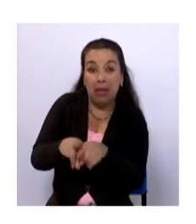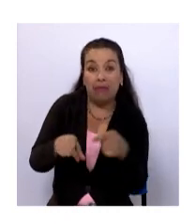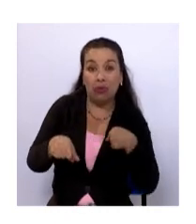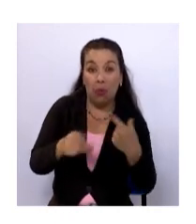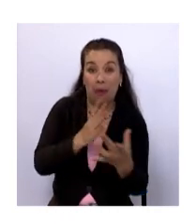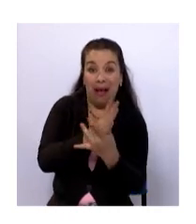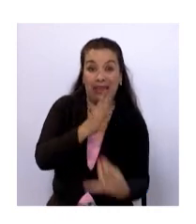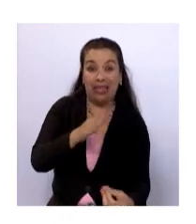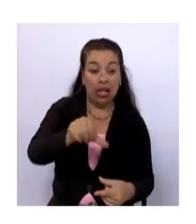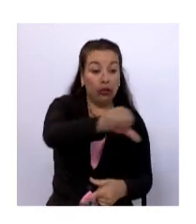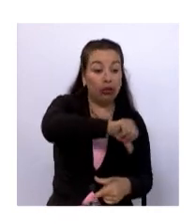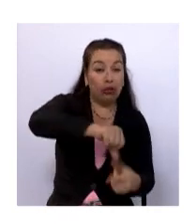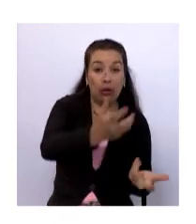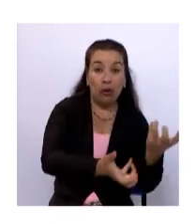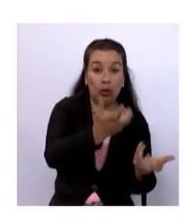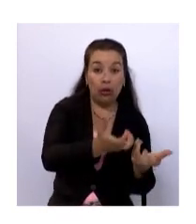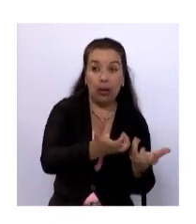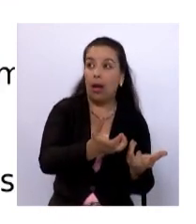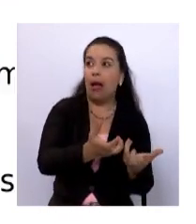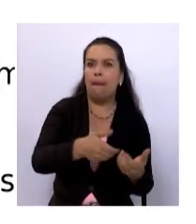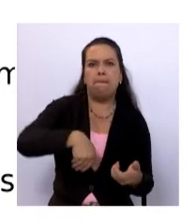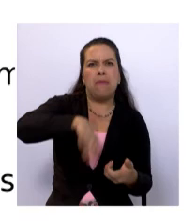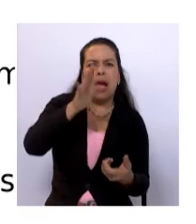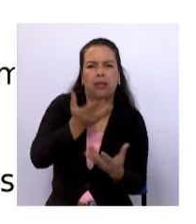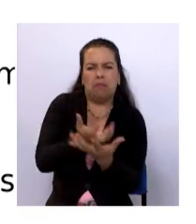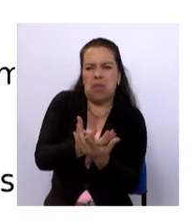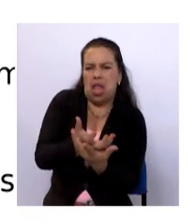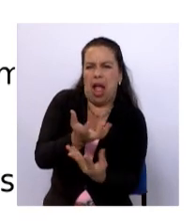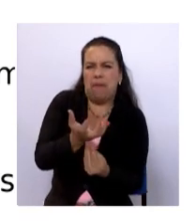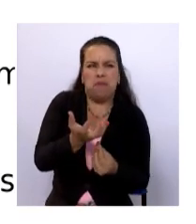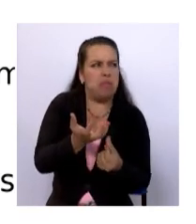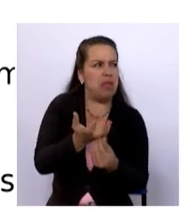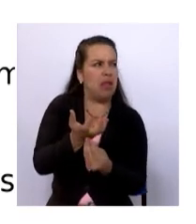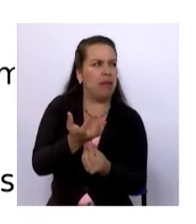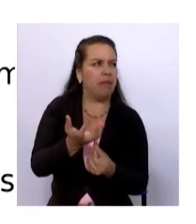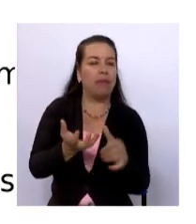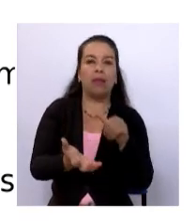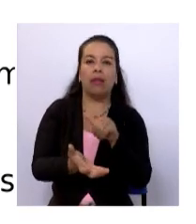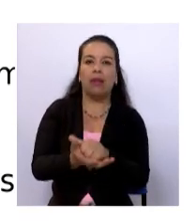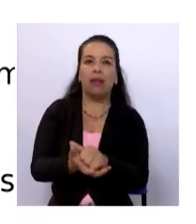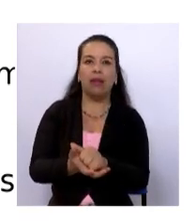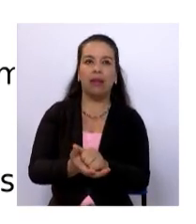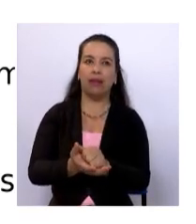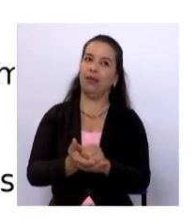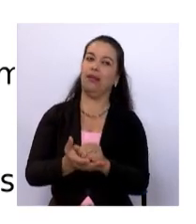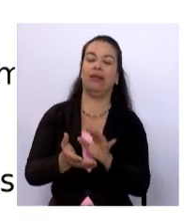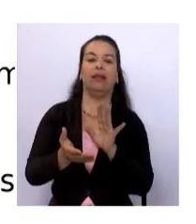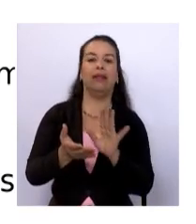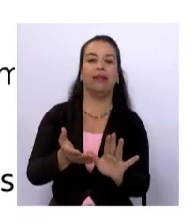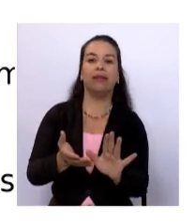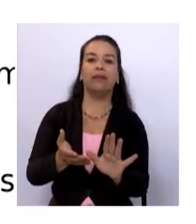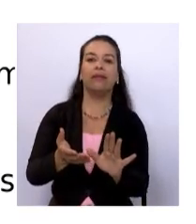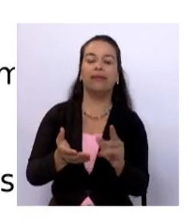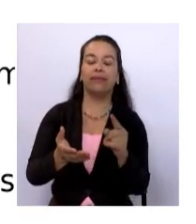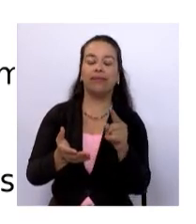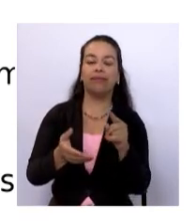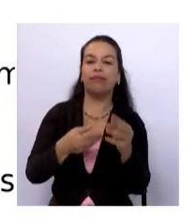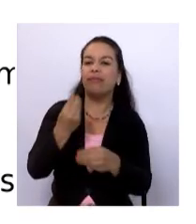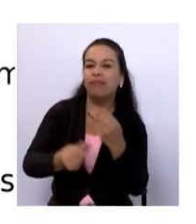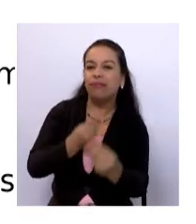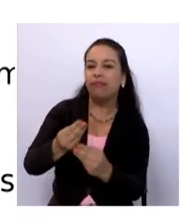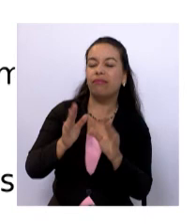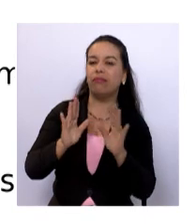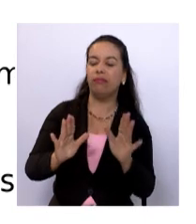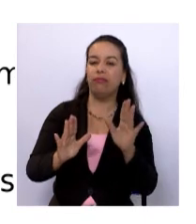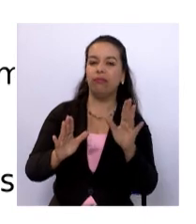esos componentes cuando ese líquido se sobre produce también genera patología y cuando ese líquido se deja de producir